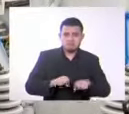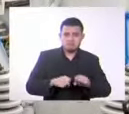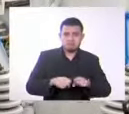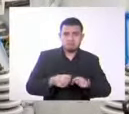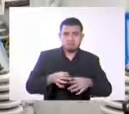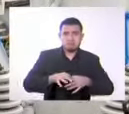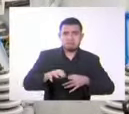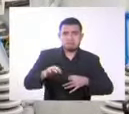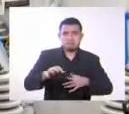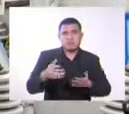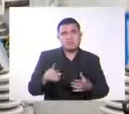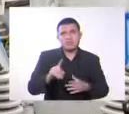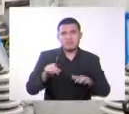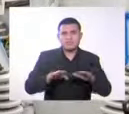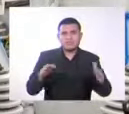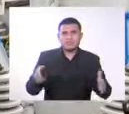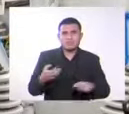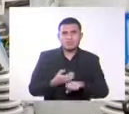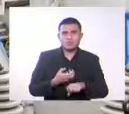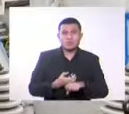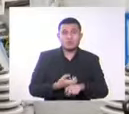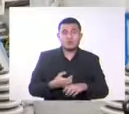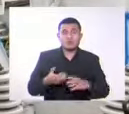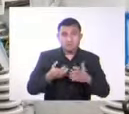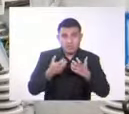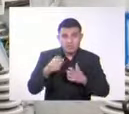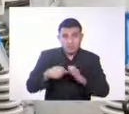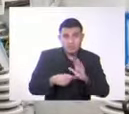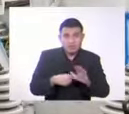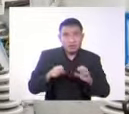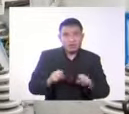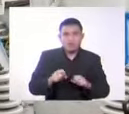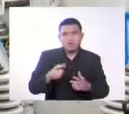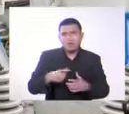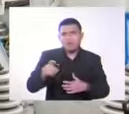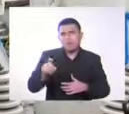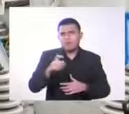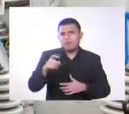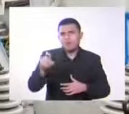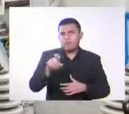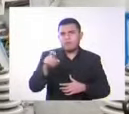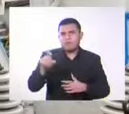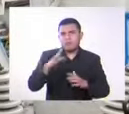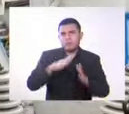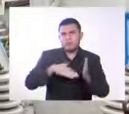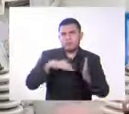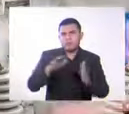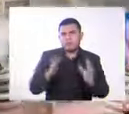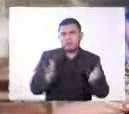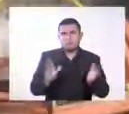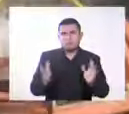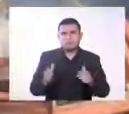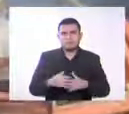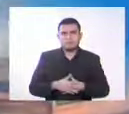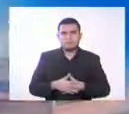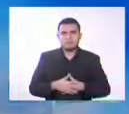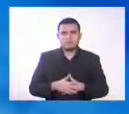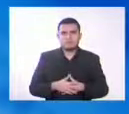aún, investigaciones recientes indican que incluso pueden rociarse sobre superficies como pintura.